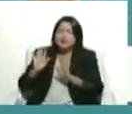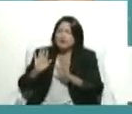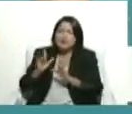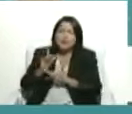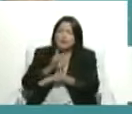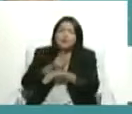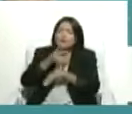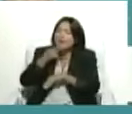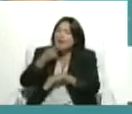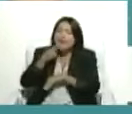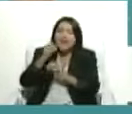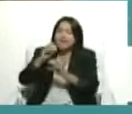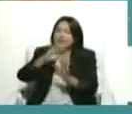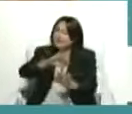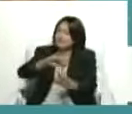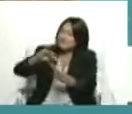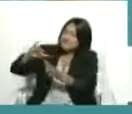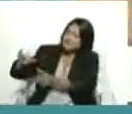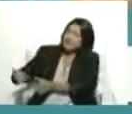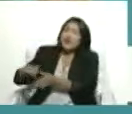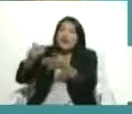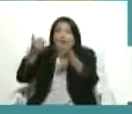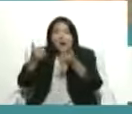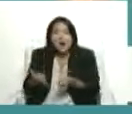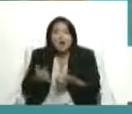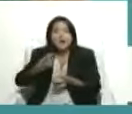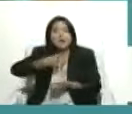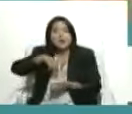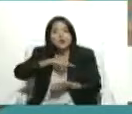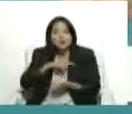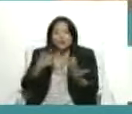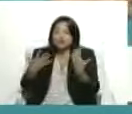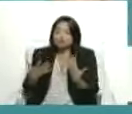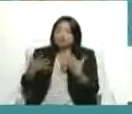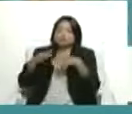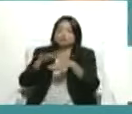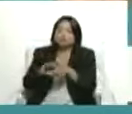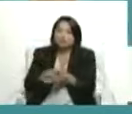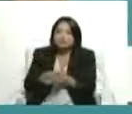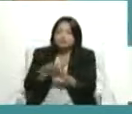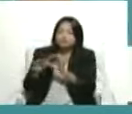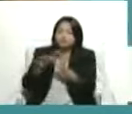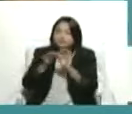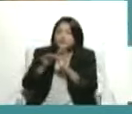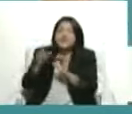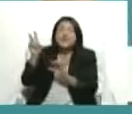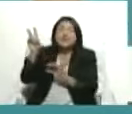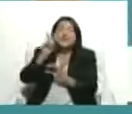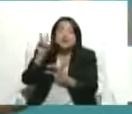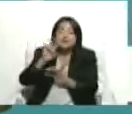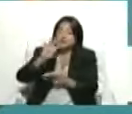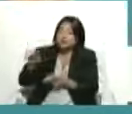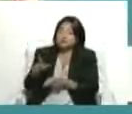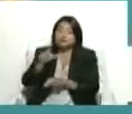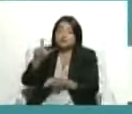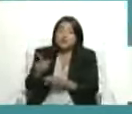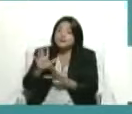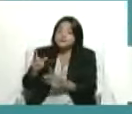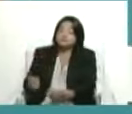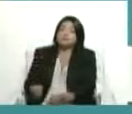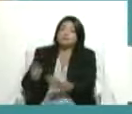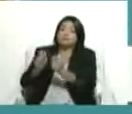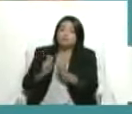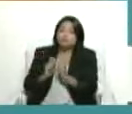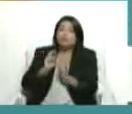parcialidad política, estamos discutiendo la integridad del territorio venezolano, el territorio que nos dejó Simón Bolívar, y